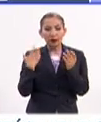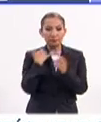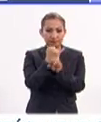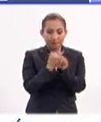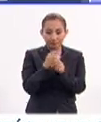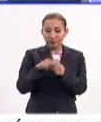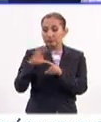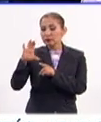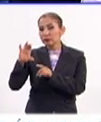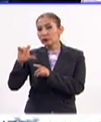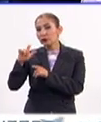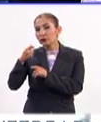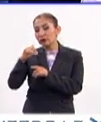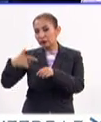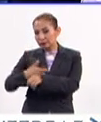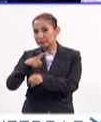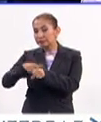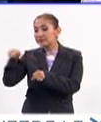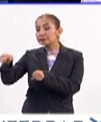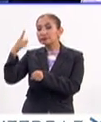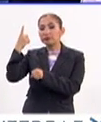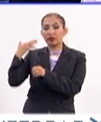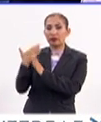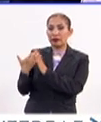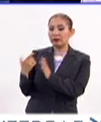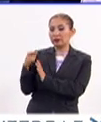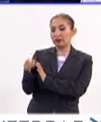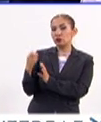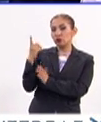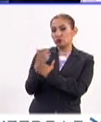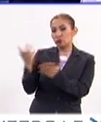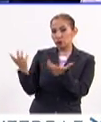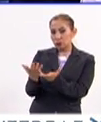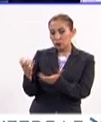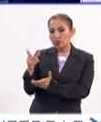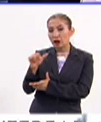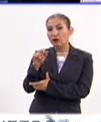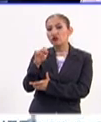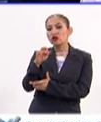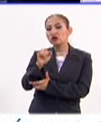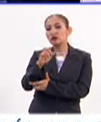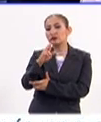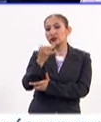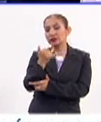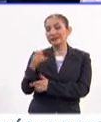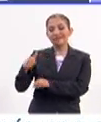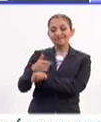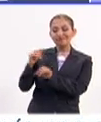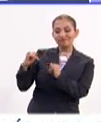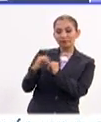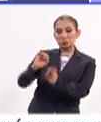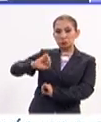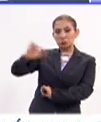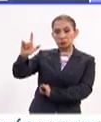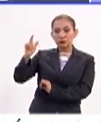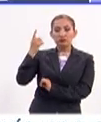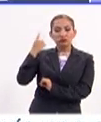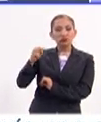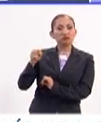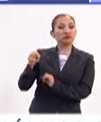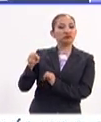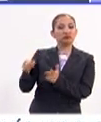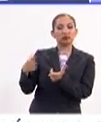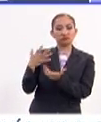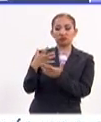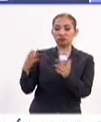y el Colegio Nacional se reservó lo que originalmente también quería Alfonso Reyes, que es una institución de prestigio